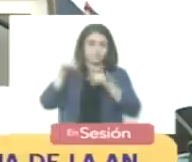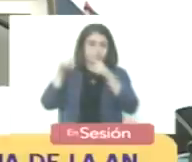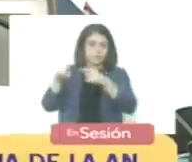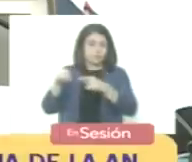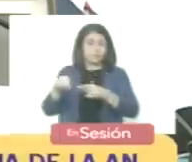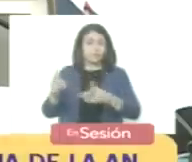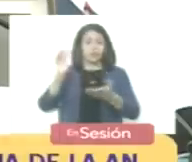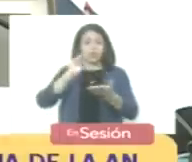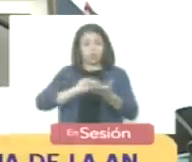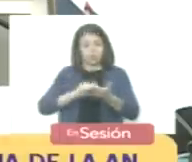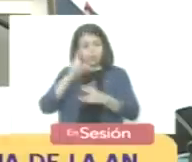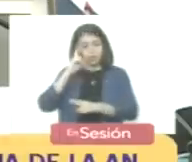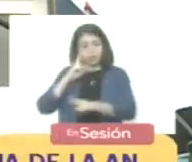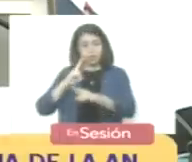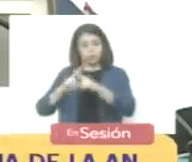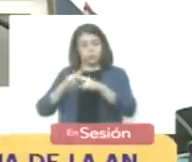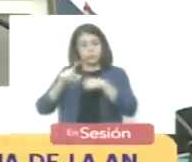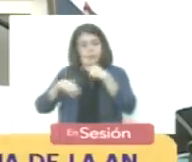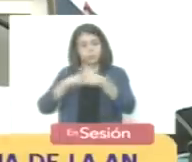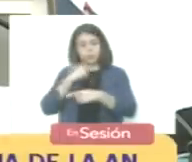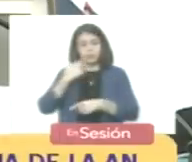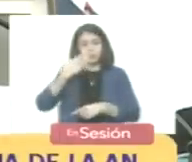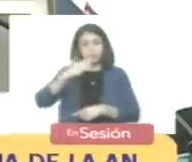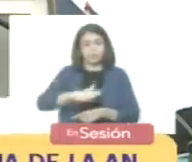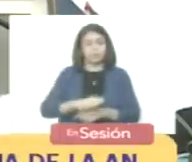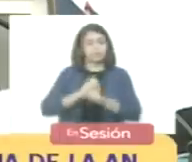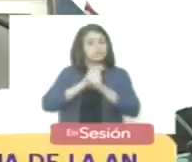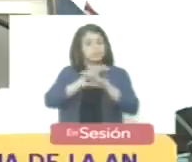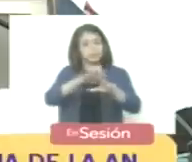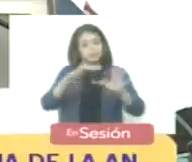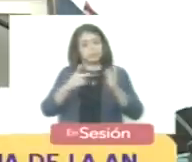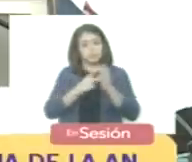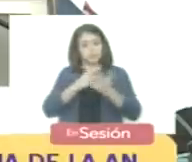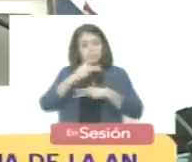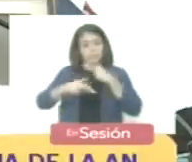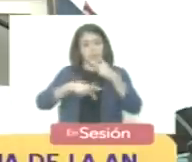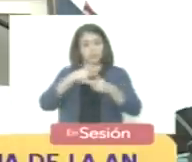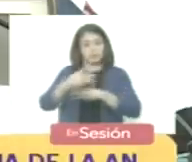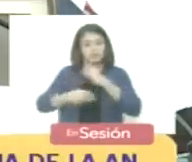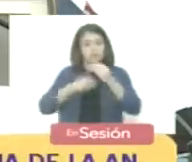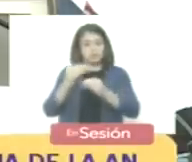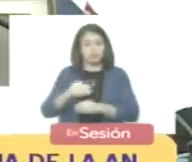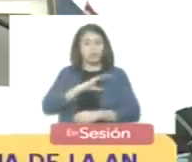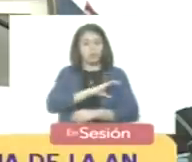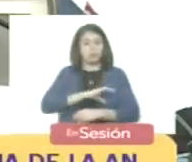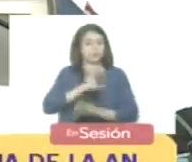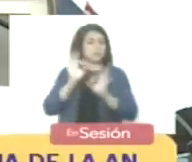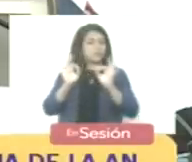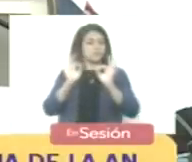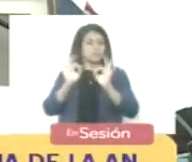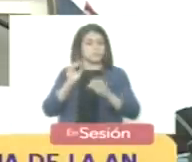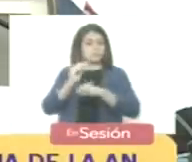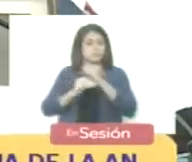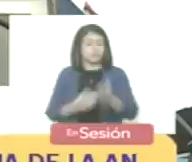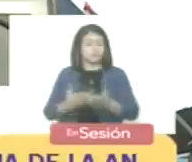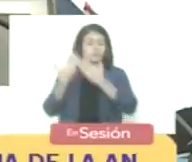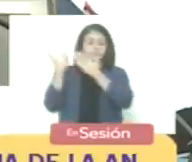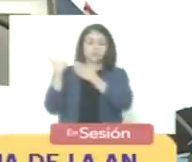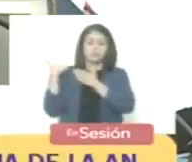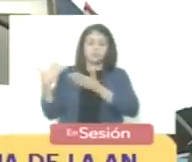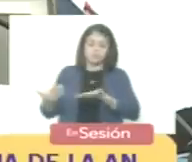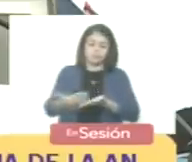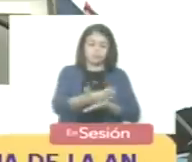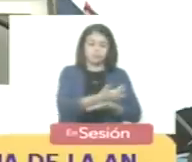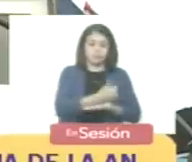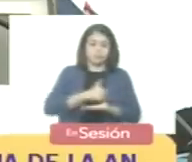y rendirle homenaje póstumo, divulgando el producto que genere la comisión especial que se encarga de